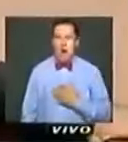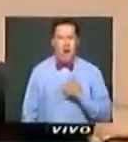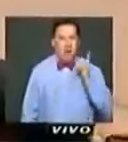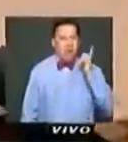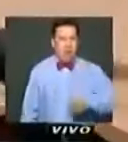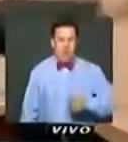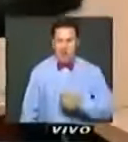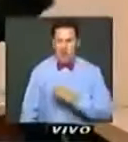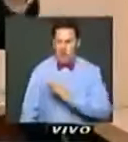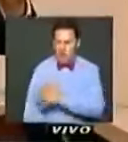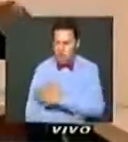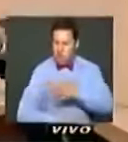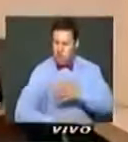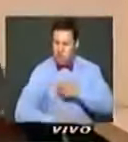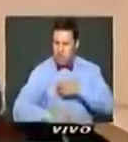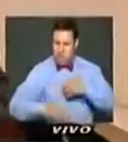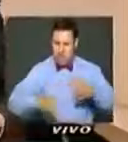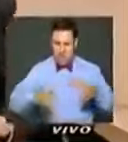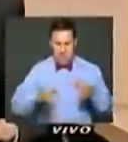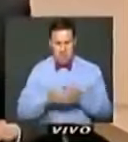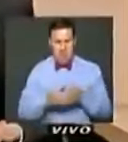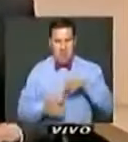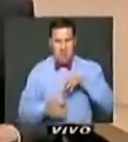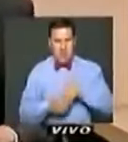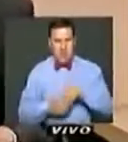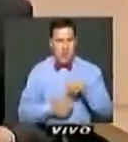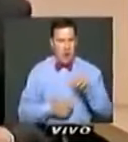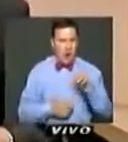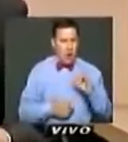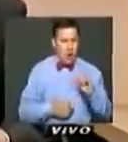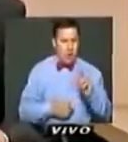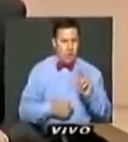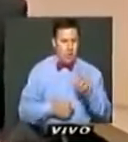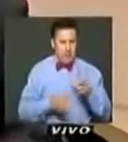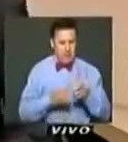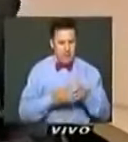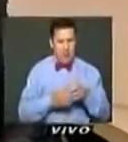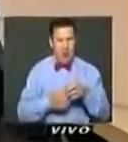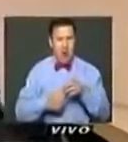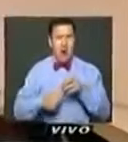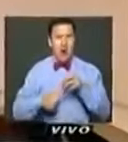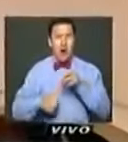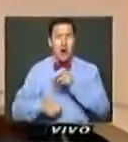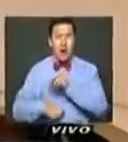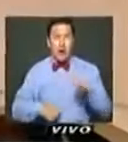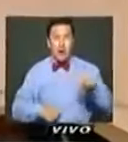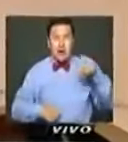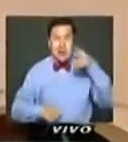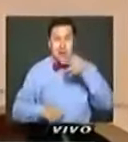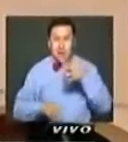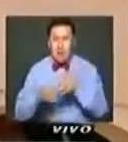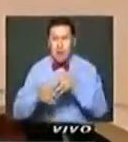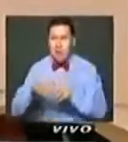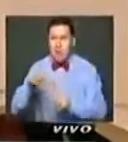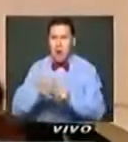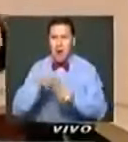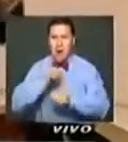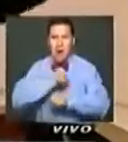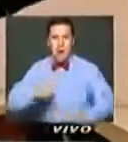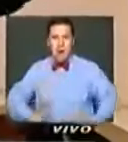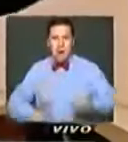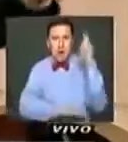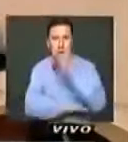como luego se impuso también en el norte de Santander, en las zonas petroleras y